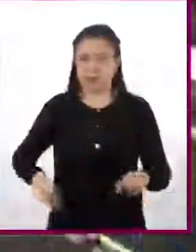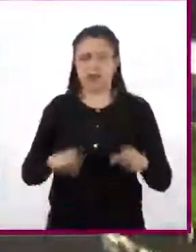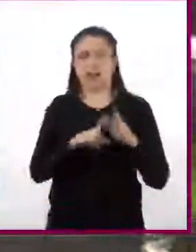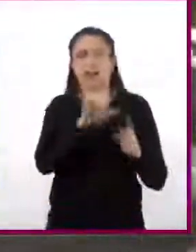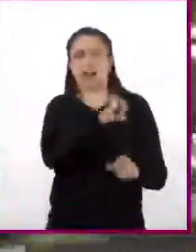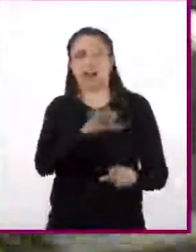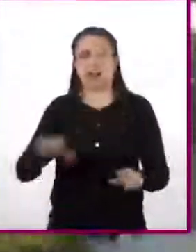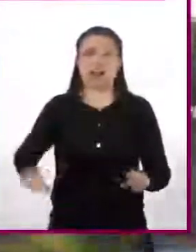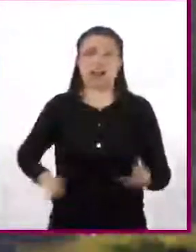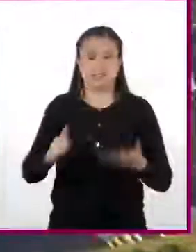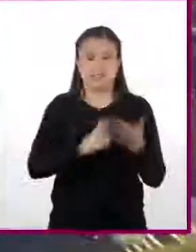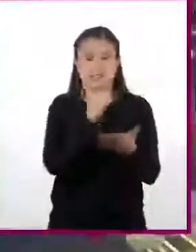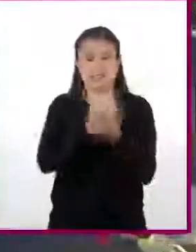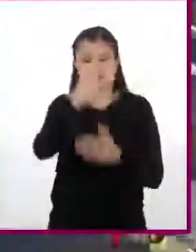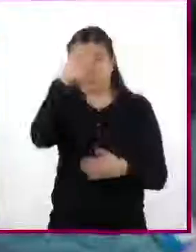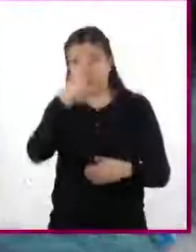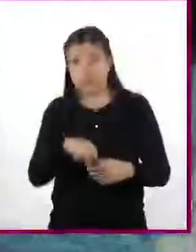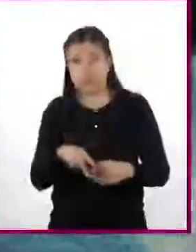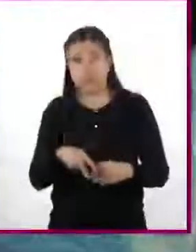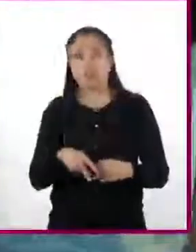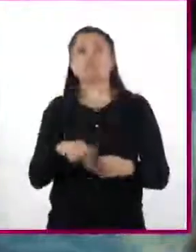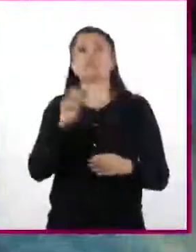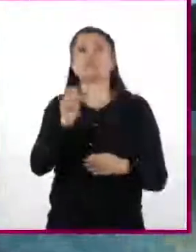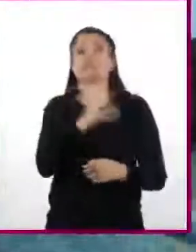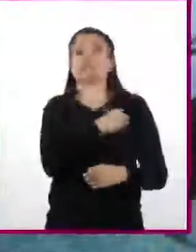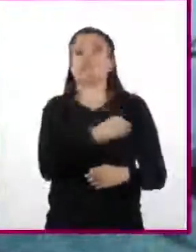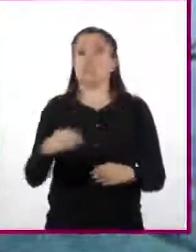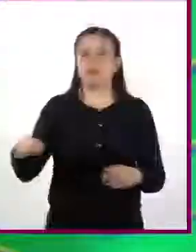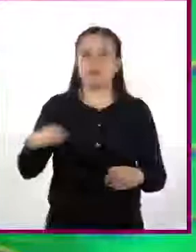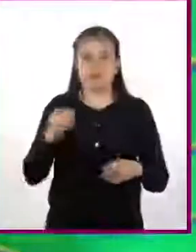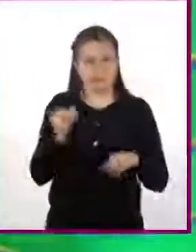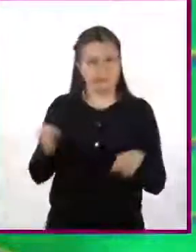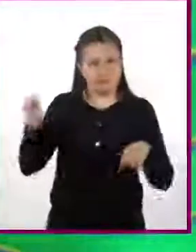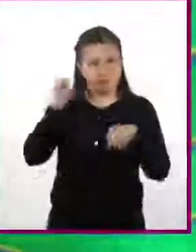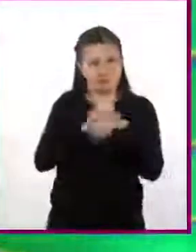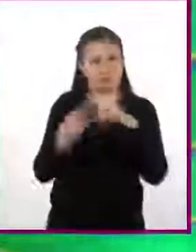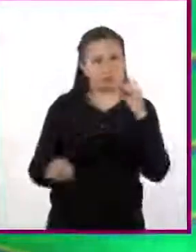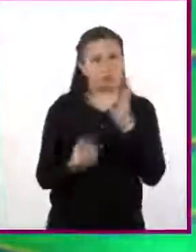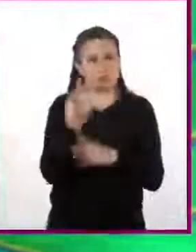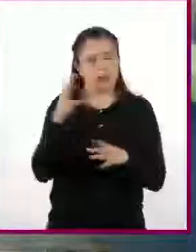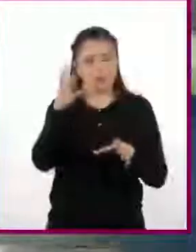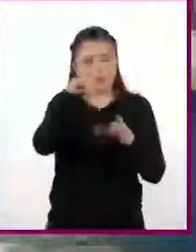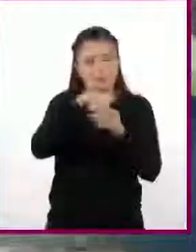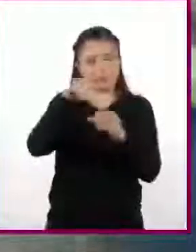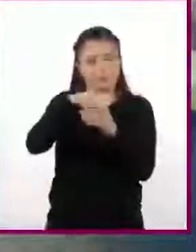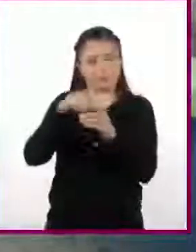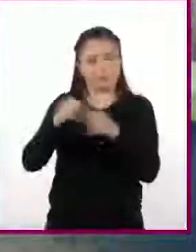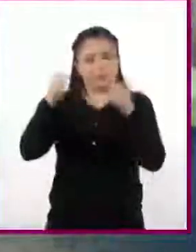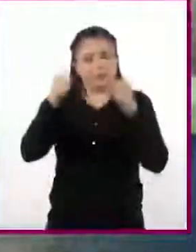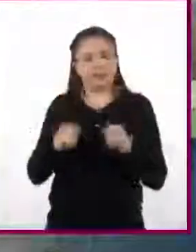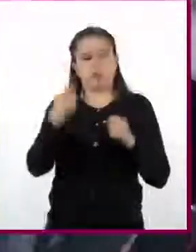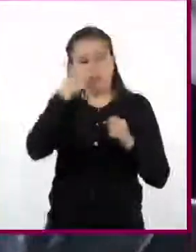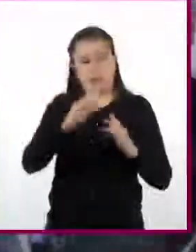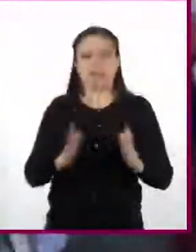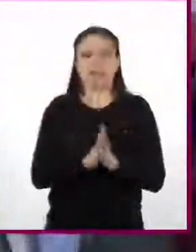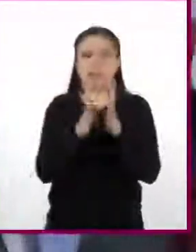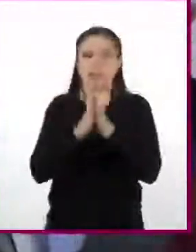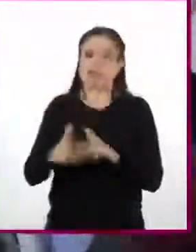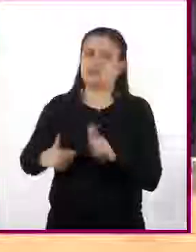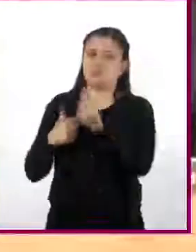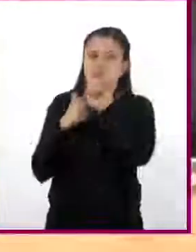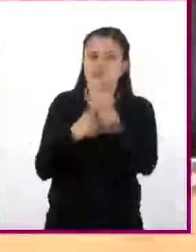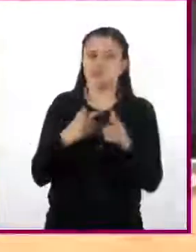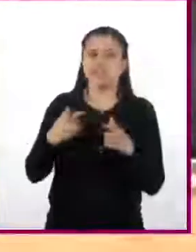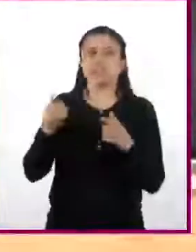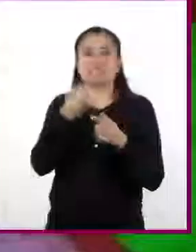las alcaldías de la Ciudad de México están obligados a disponer e implementar los mecanismos que garanticen la participación permanente y